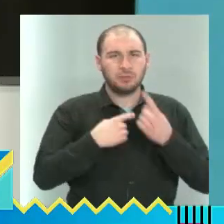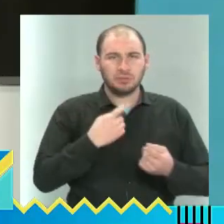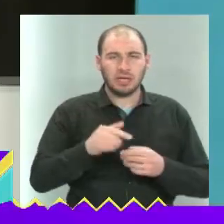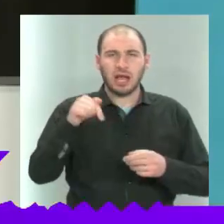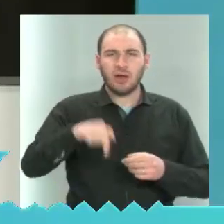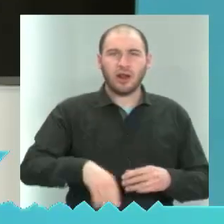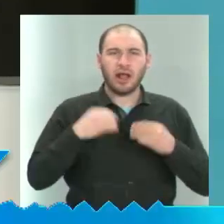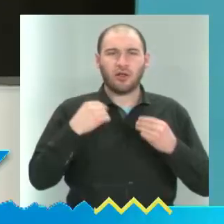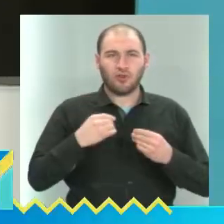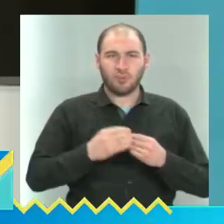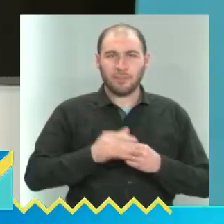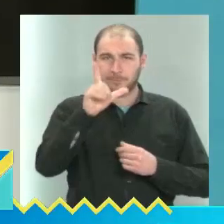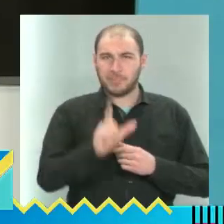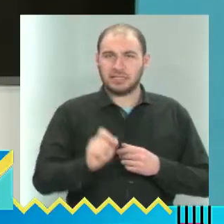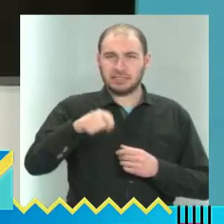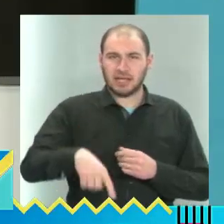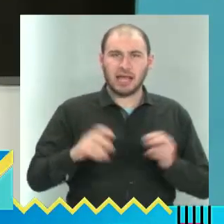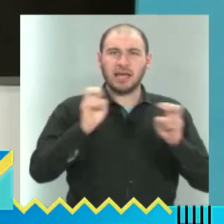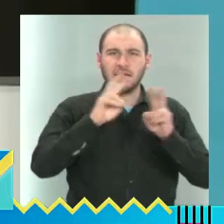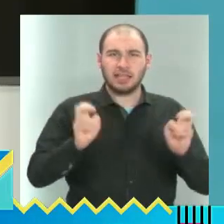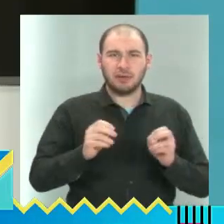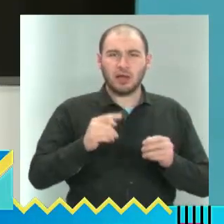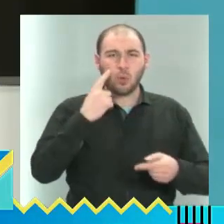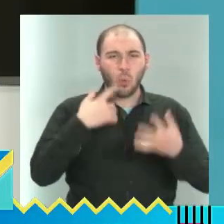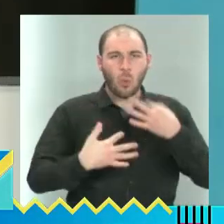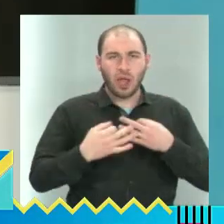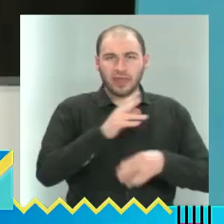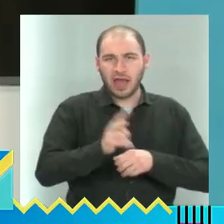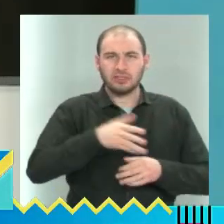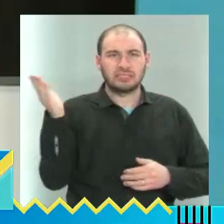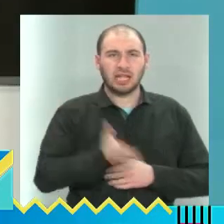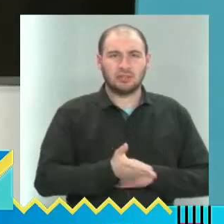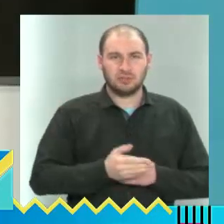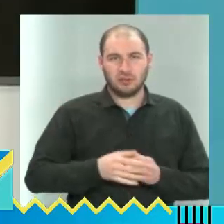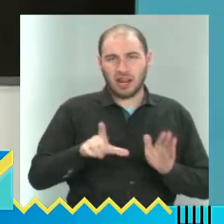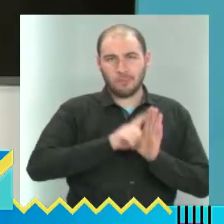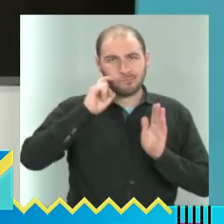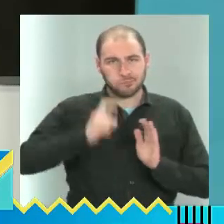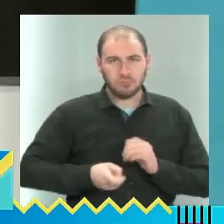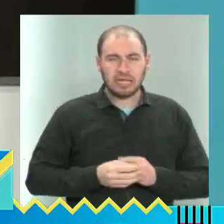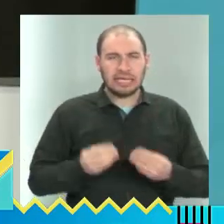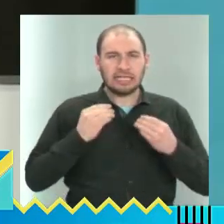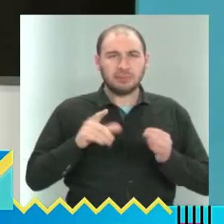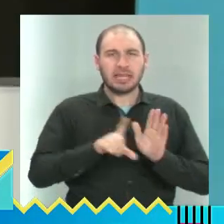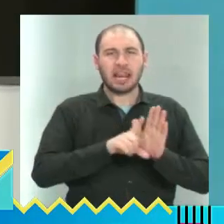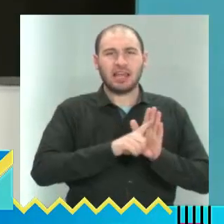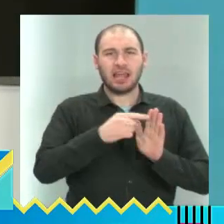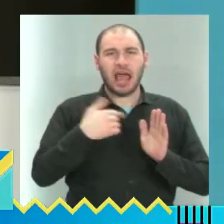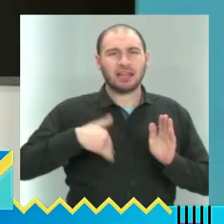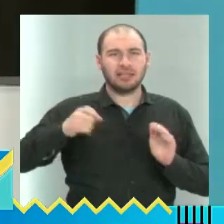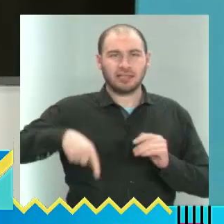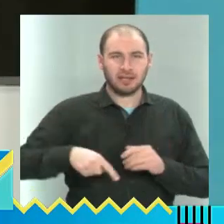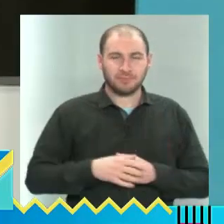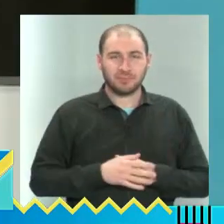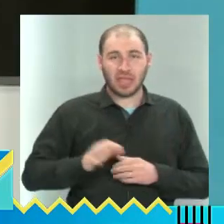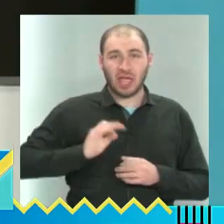qué situación se encuentra nuestro país en términos de prevención y sanción de este delito. ¿Qué pasa con la legislación de nuestro país? Que